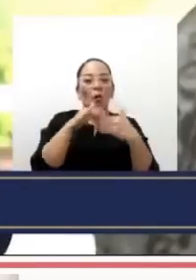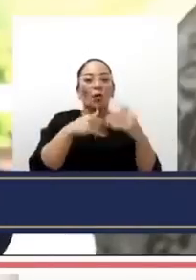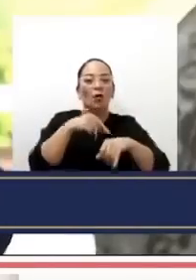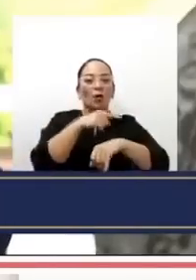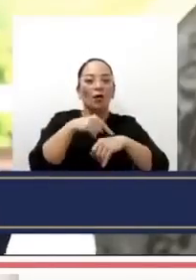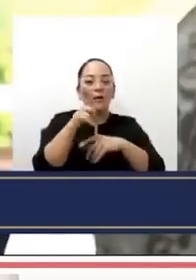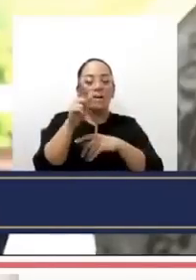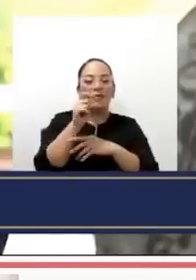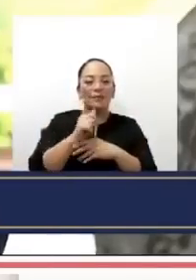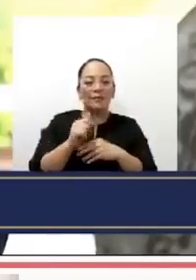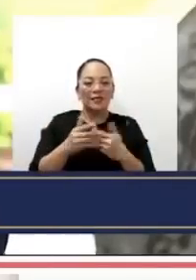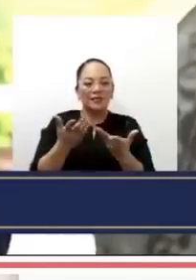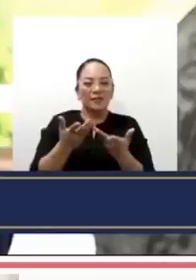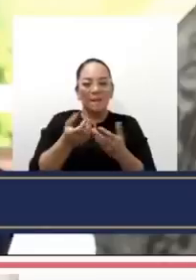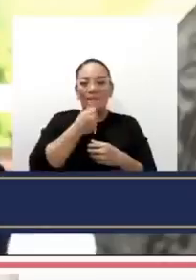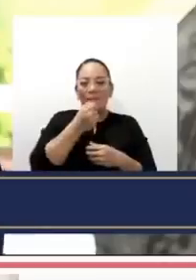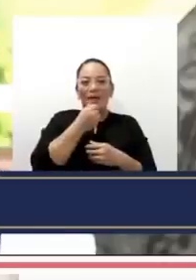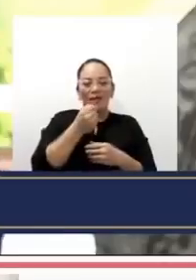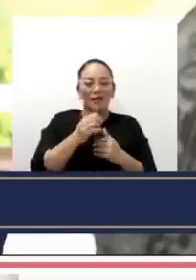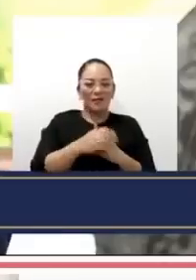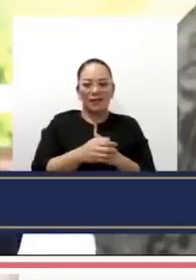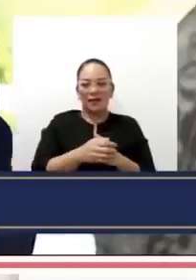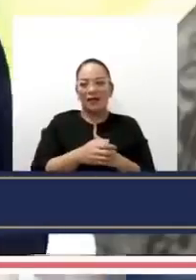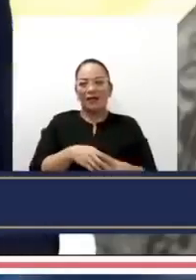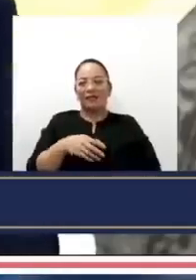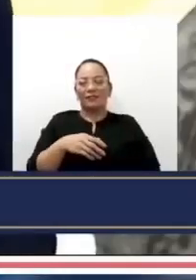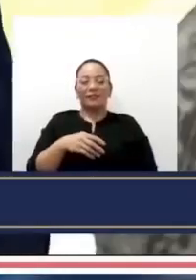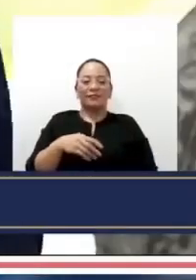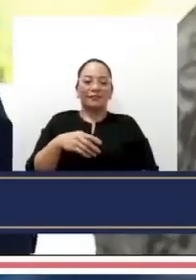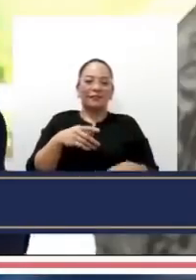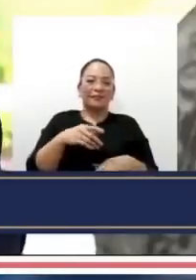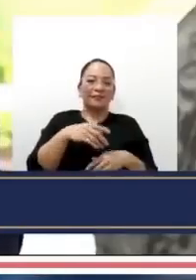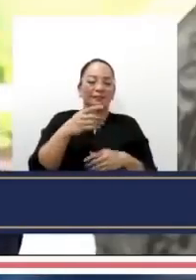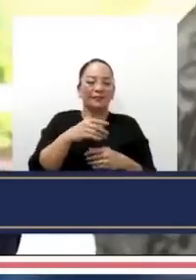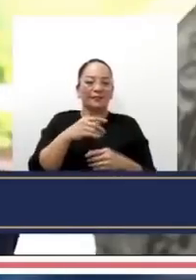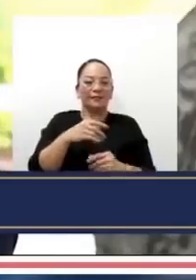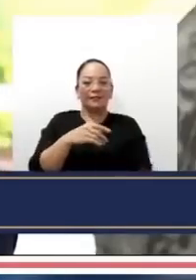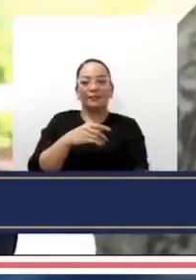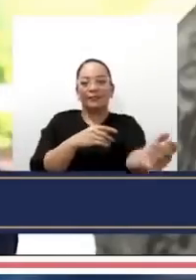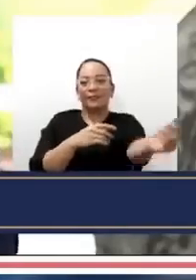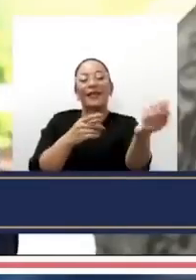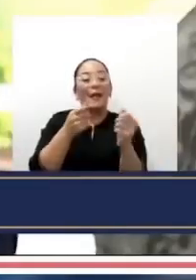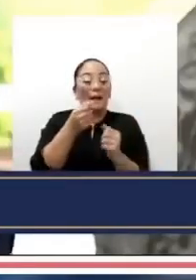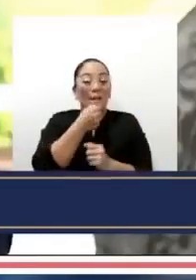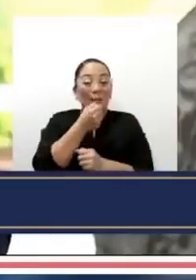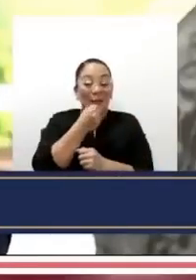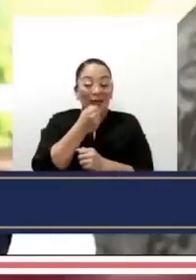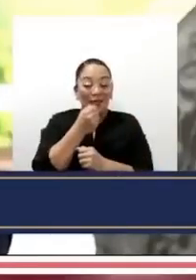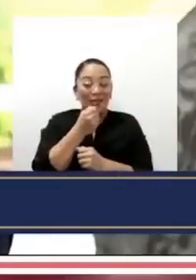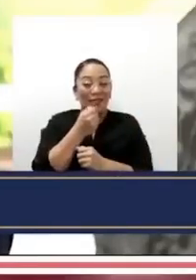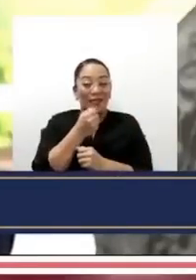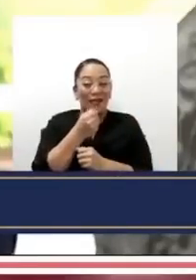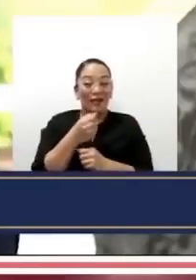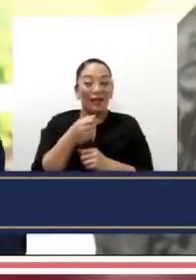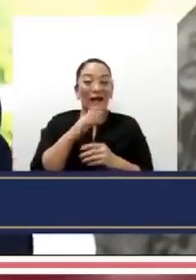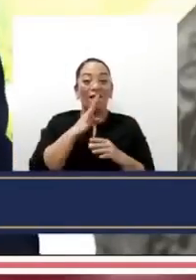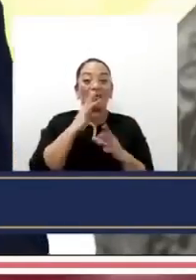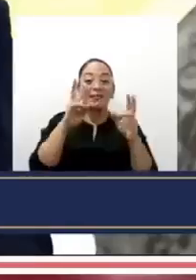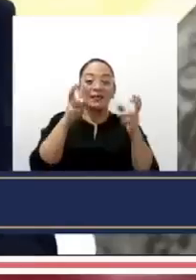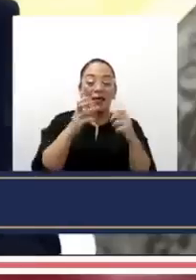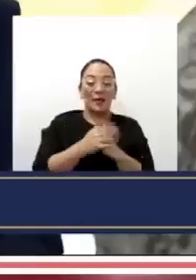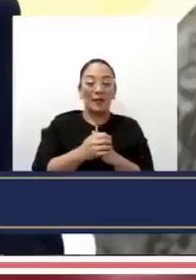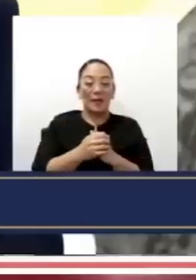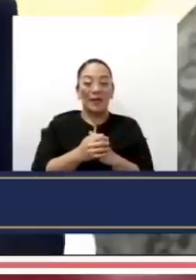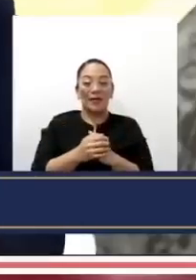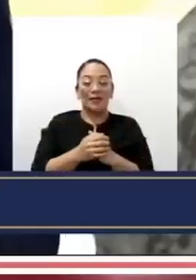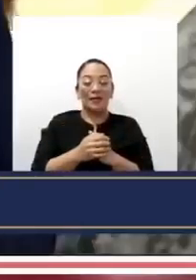mes sale la prensa C, para no decir malas palabras aquí, podría decirla, sobre este tema. Pero ¿por qué no se esperan